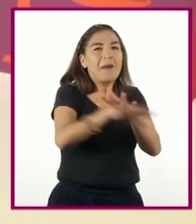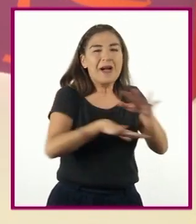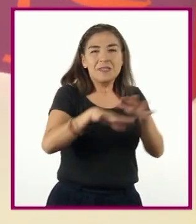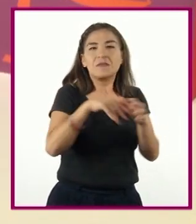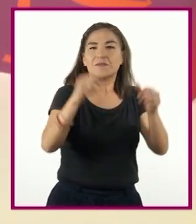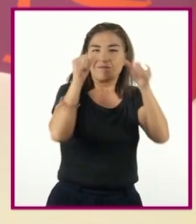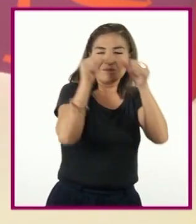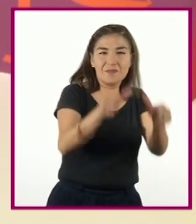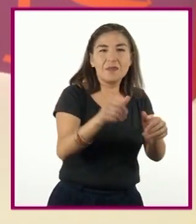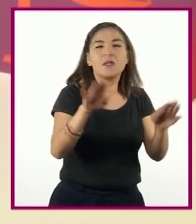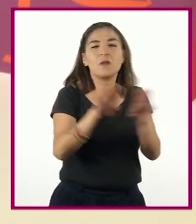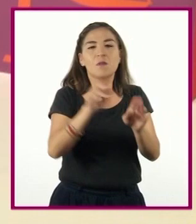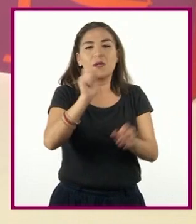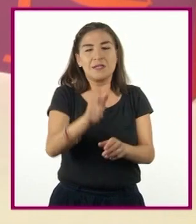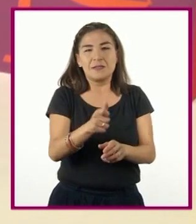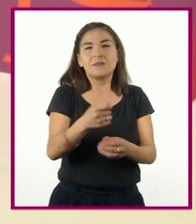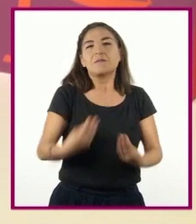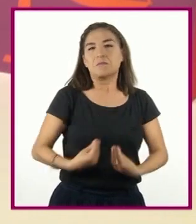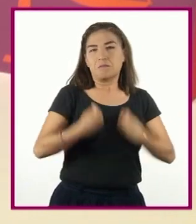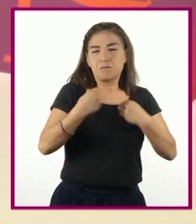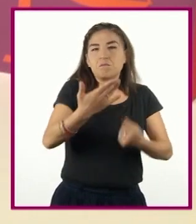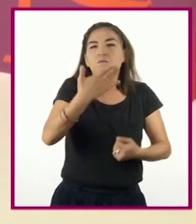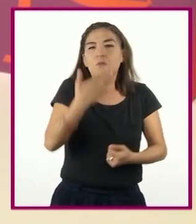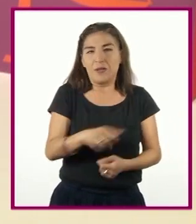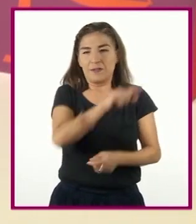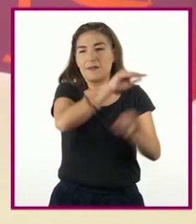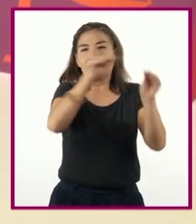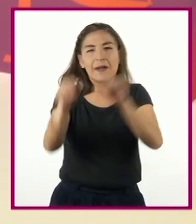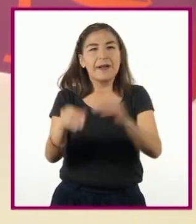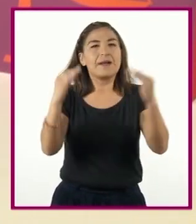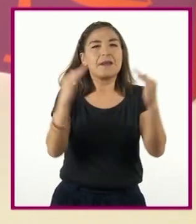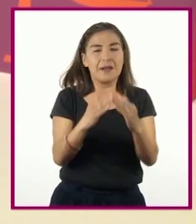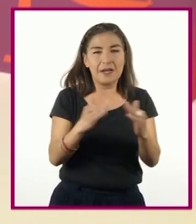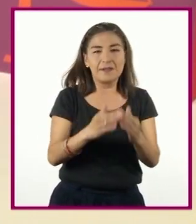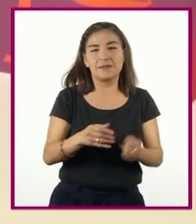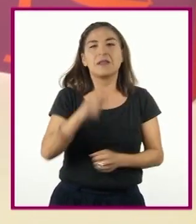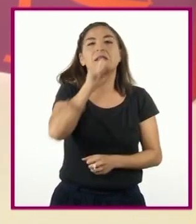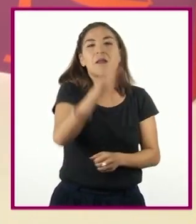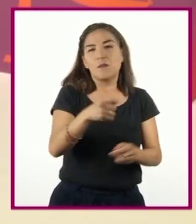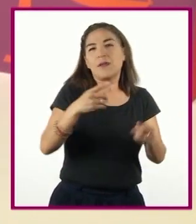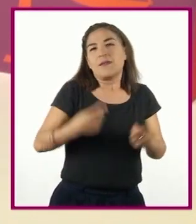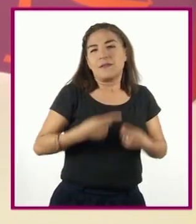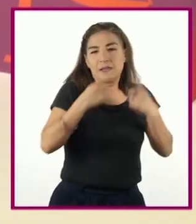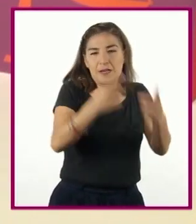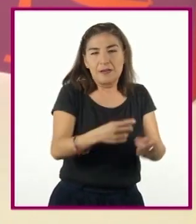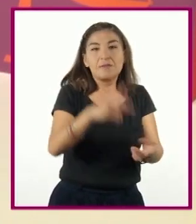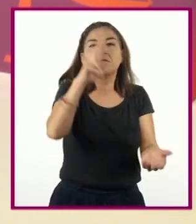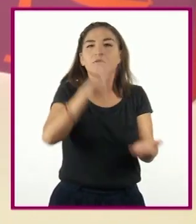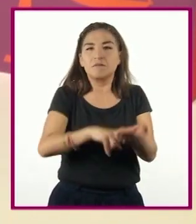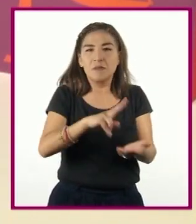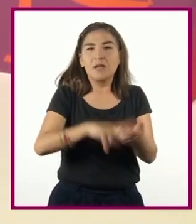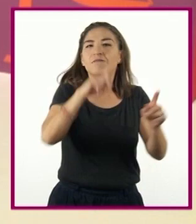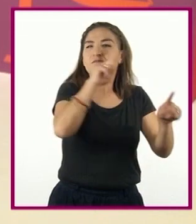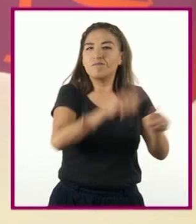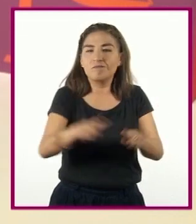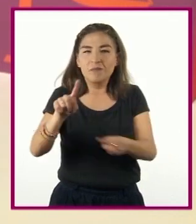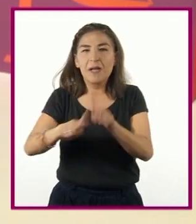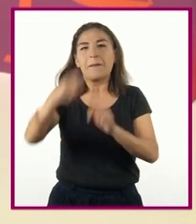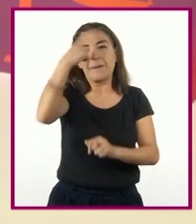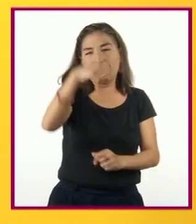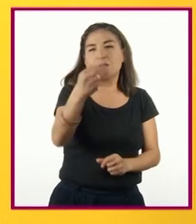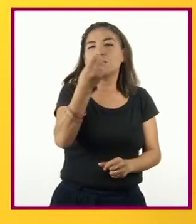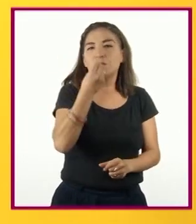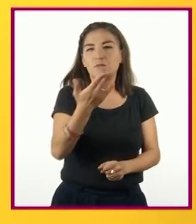de habitabilidad de las viviendas, acceso a una adecuada cantidad, calidad y variedad en la